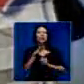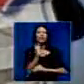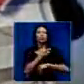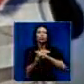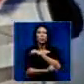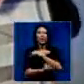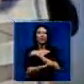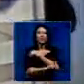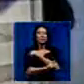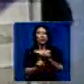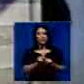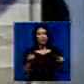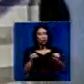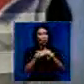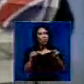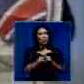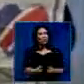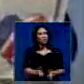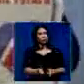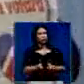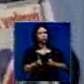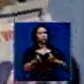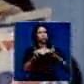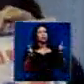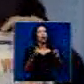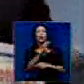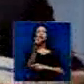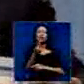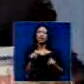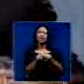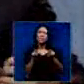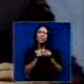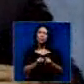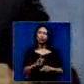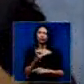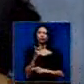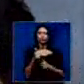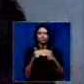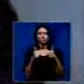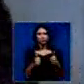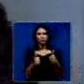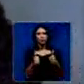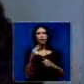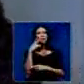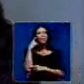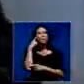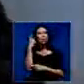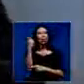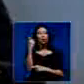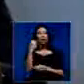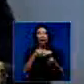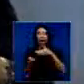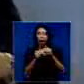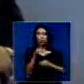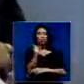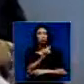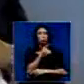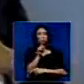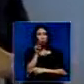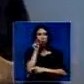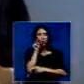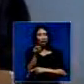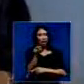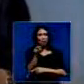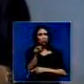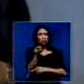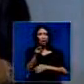país. Pero además de inmenso, Costa Rica es un país muy rico, porque aunque no lo veamos, la mayor